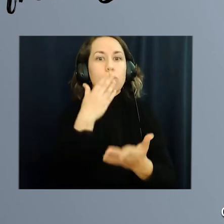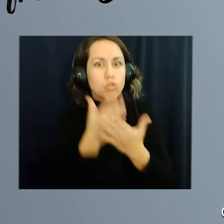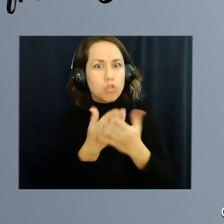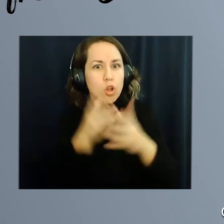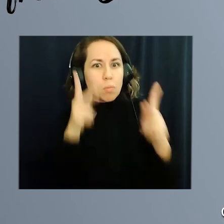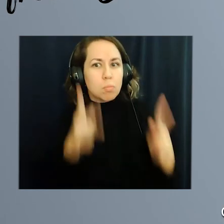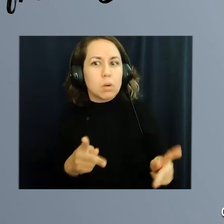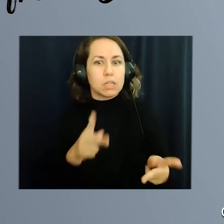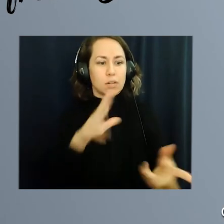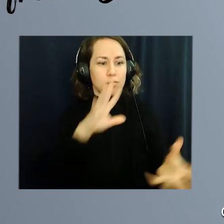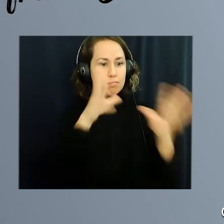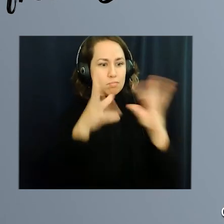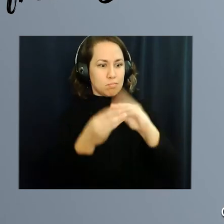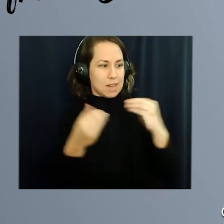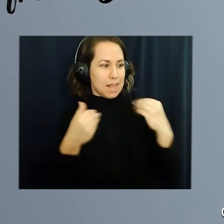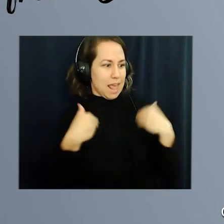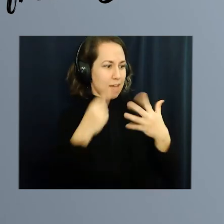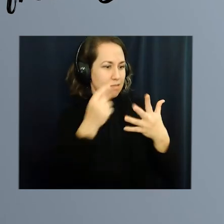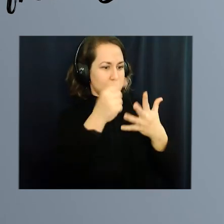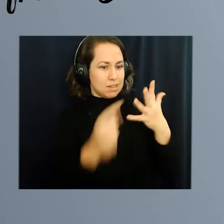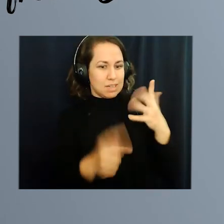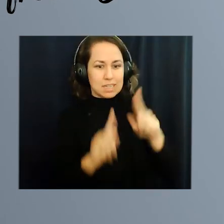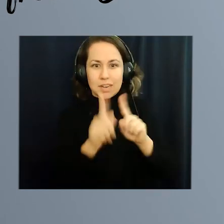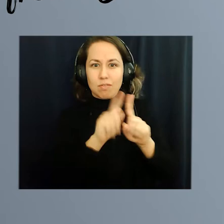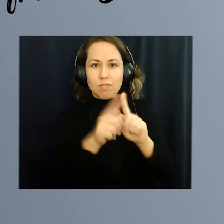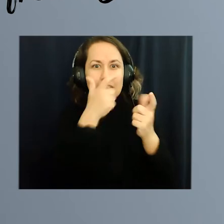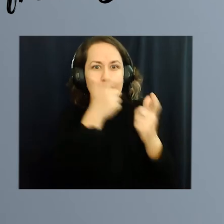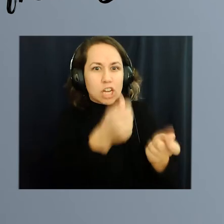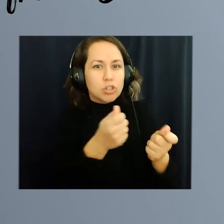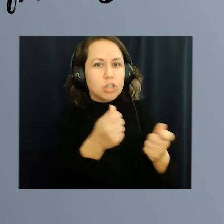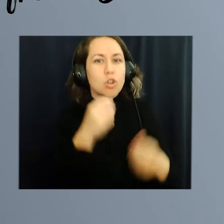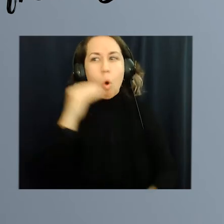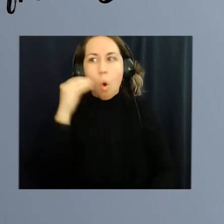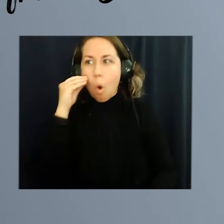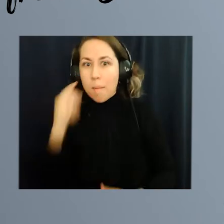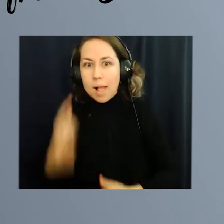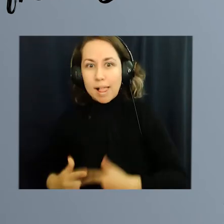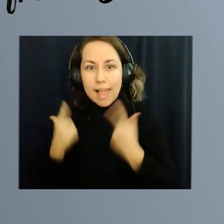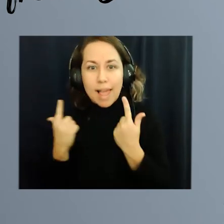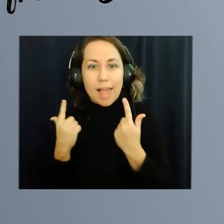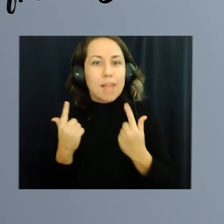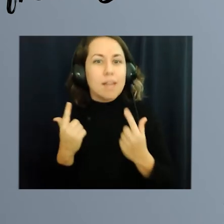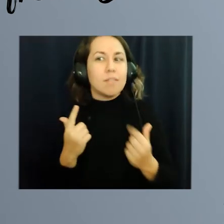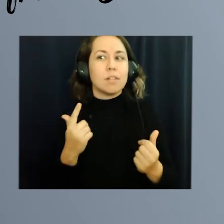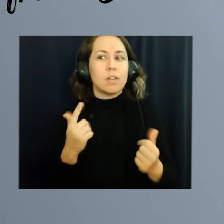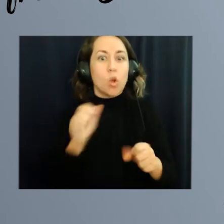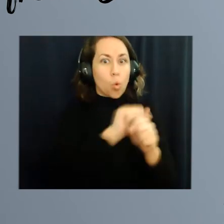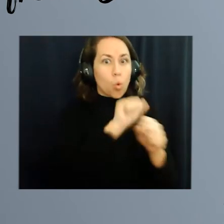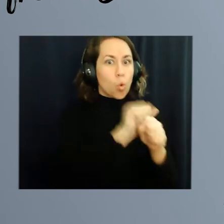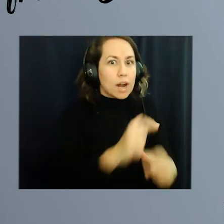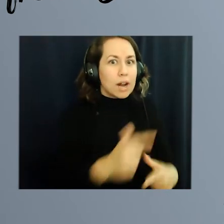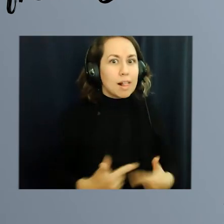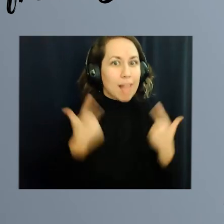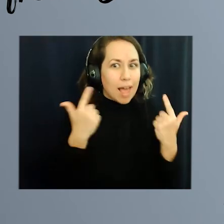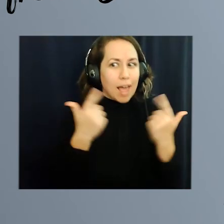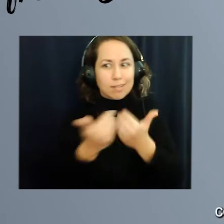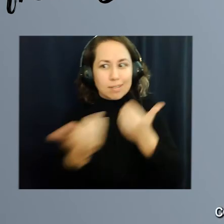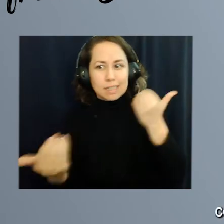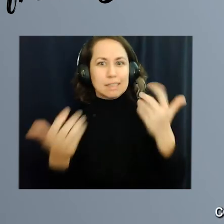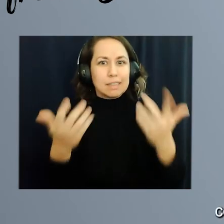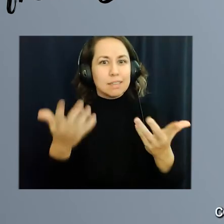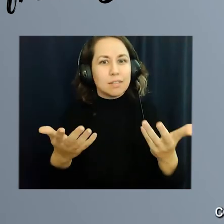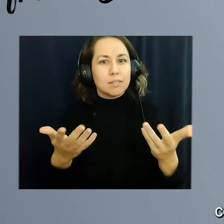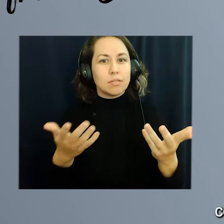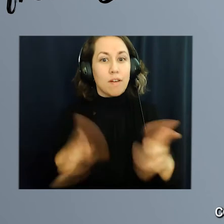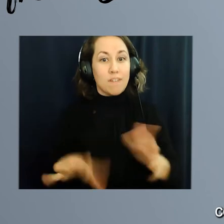sentir como un éxito a largo plazo. Espero que tomes lo que has aprendido de ser exitoso en la preparatoria y lo hagas para ser exitoso